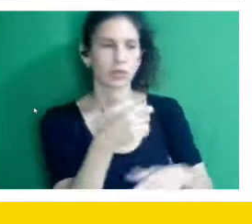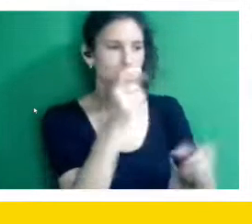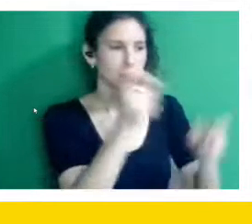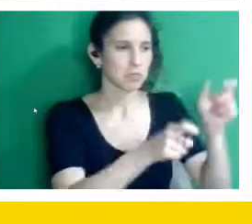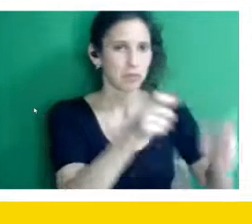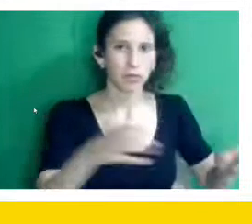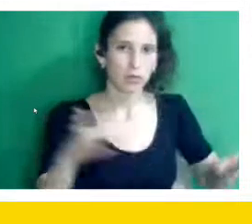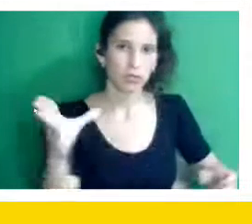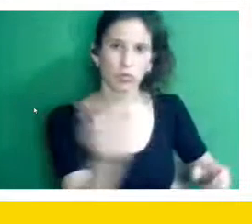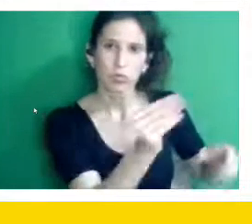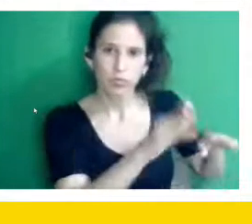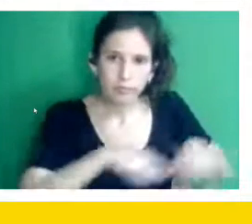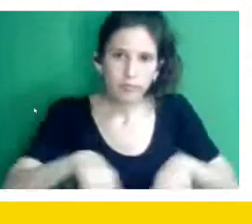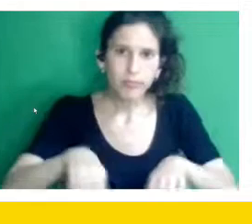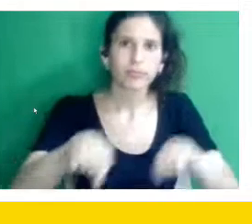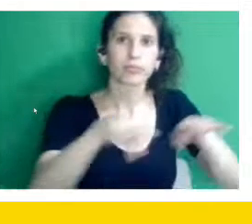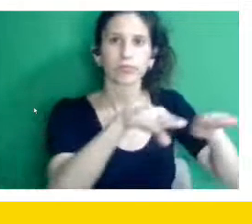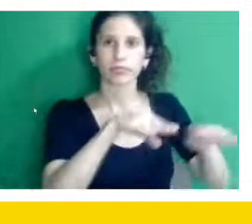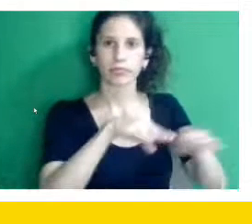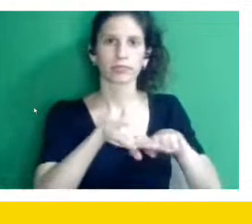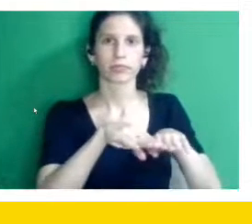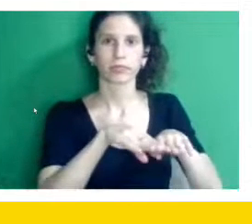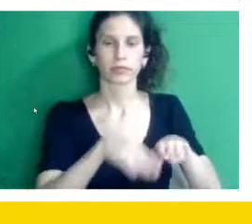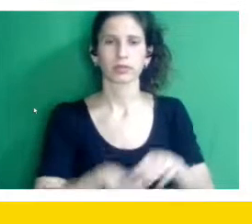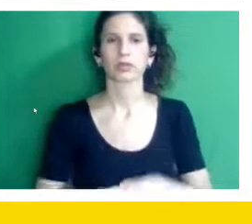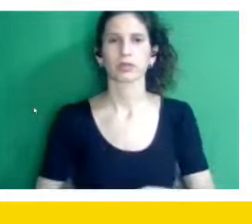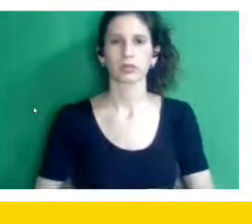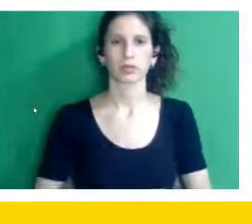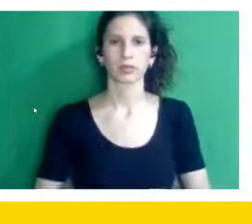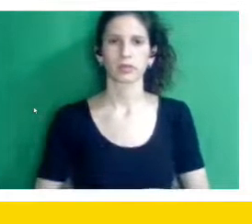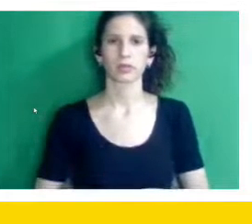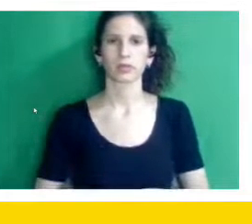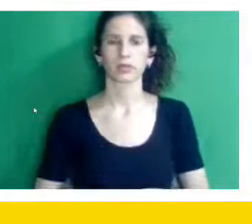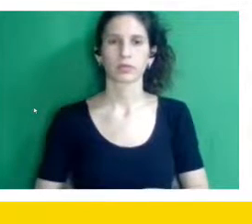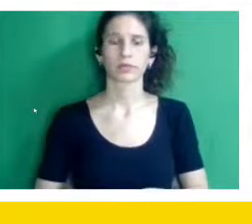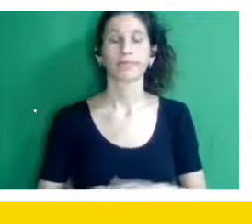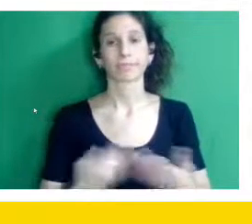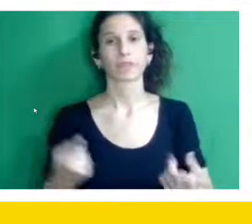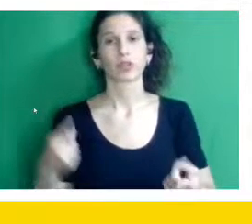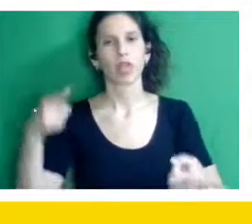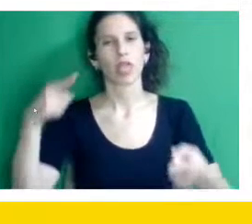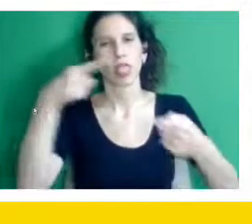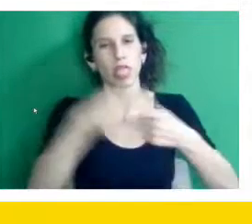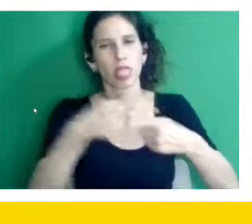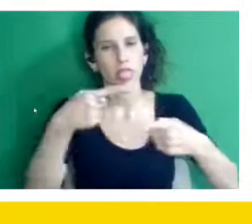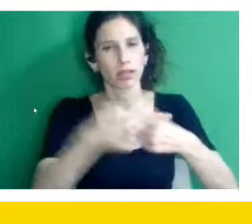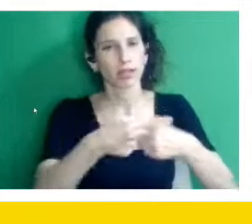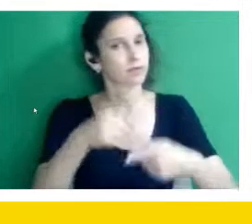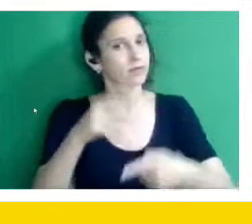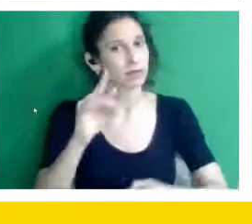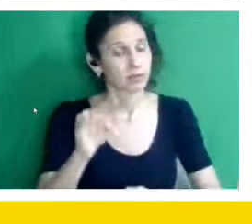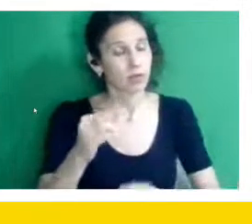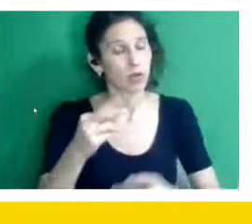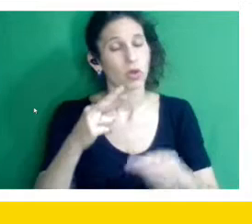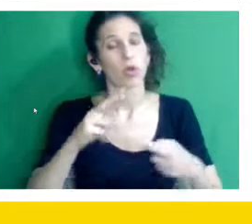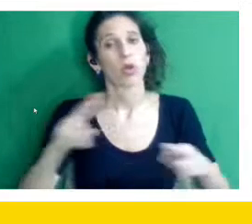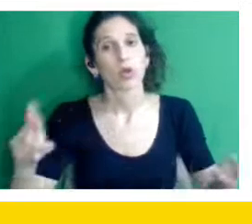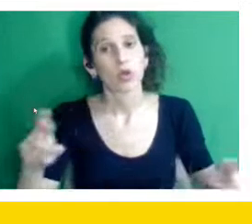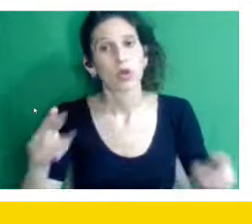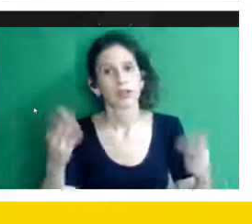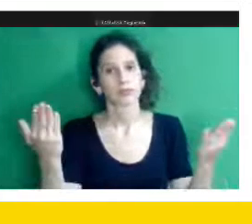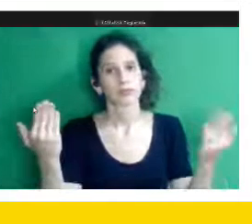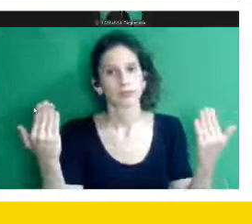que todos también tenemos en la cabeza. Sí, es un desafío, ojalá resulte, estamos en eso.